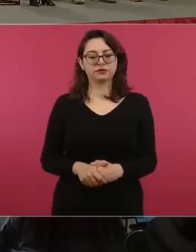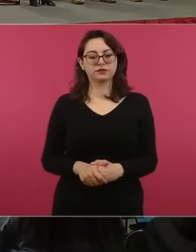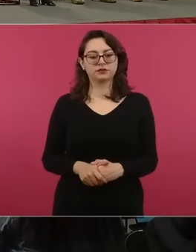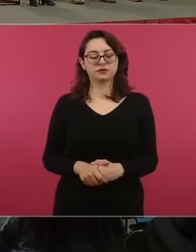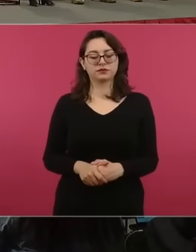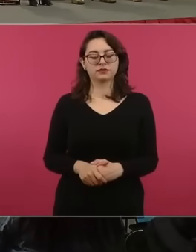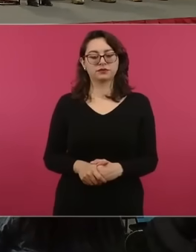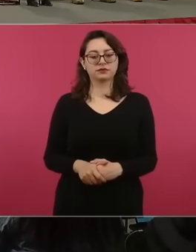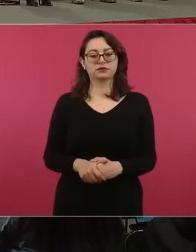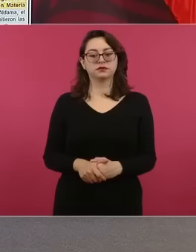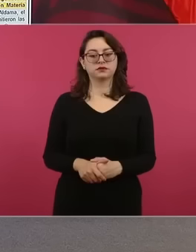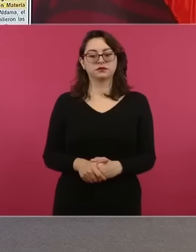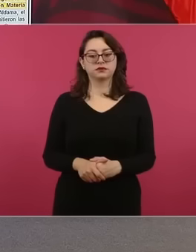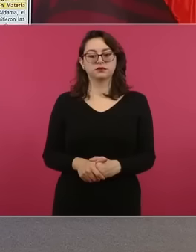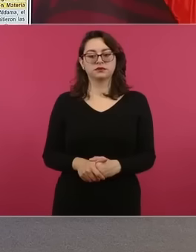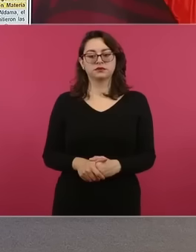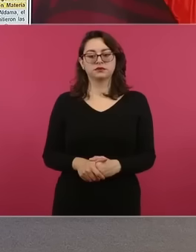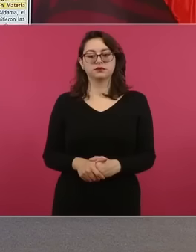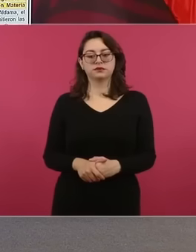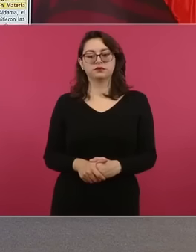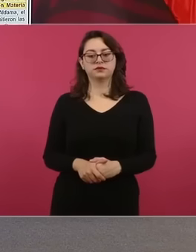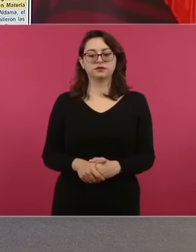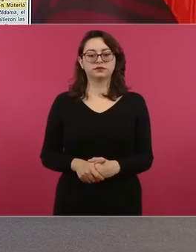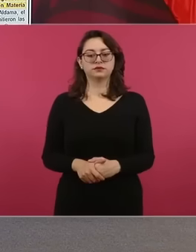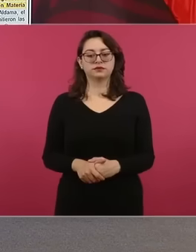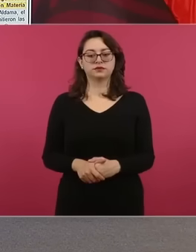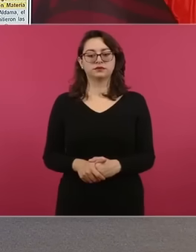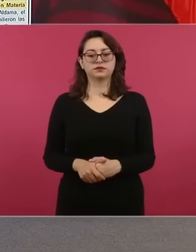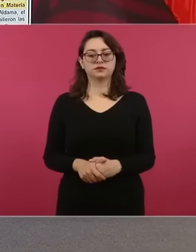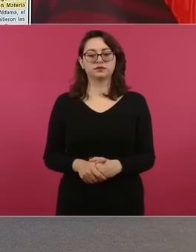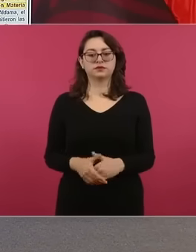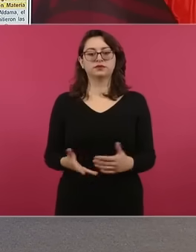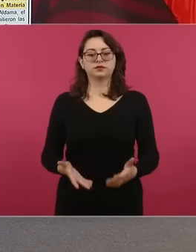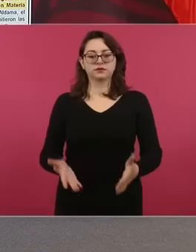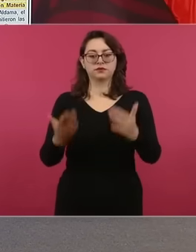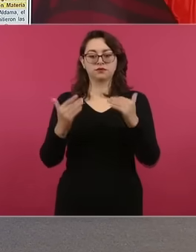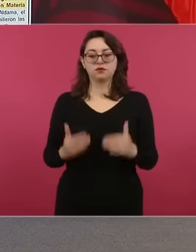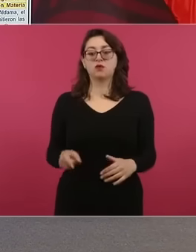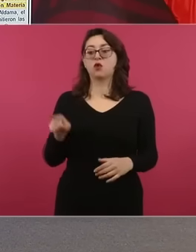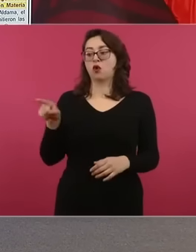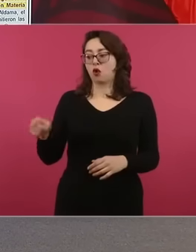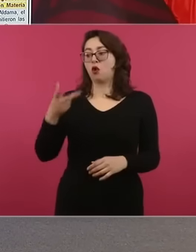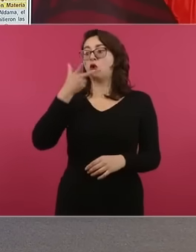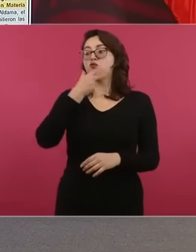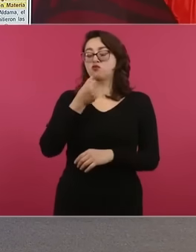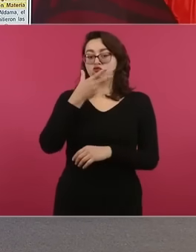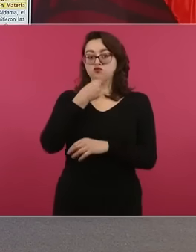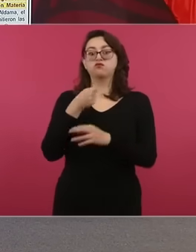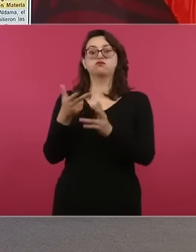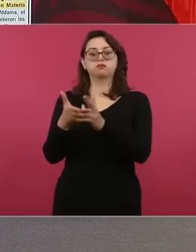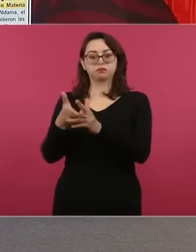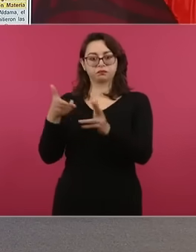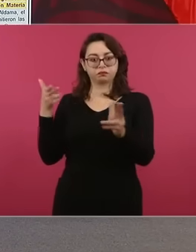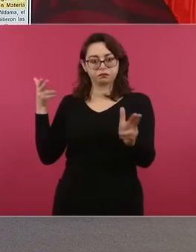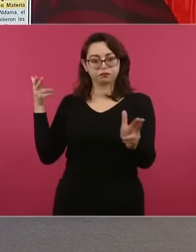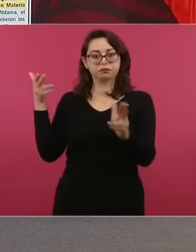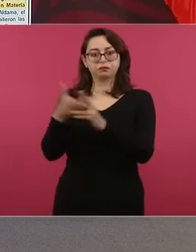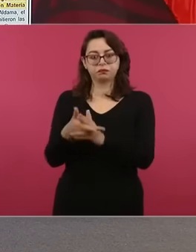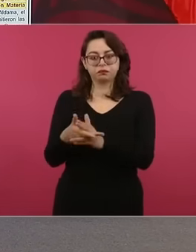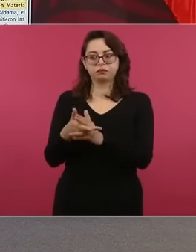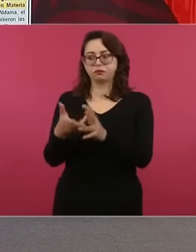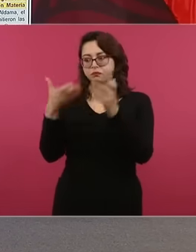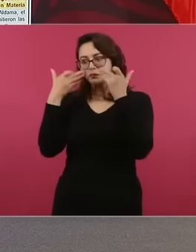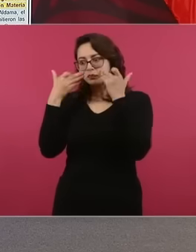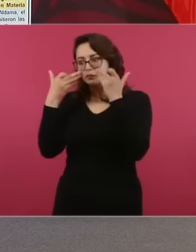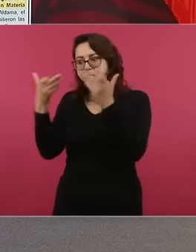aquí relacionado con un acusado por el delito de homicidio doloso calificado el juez Rafael González Castillo